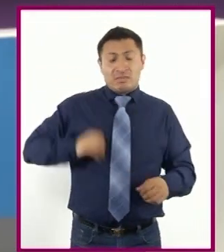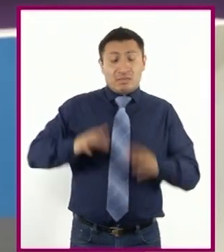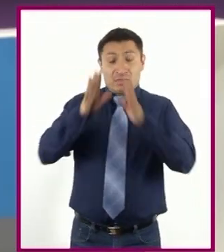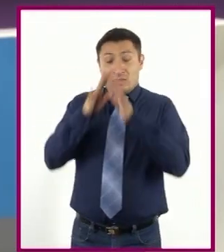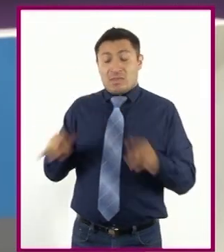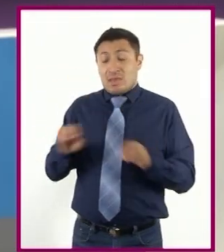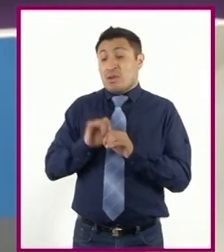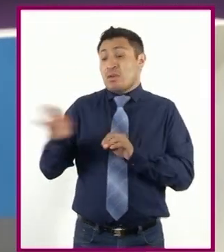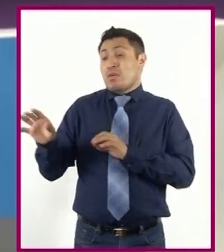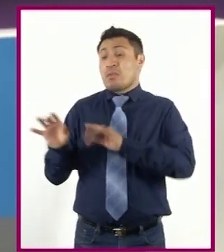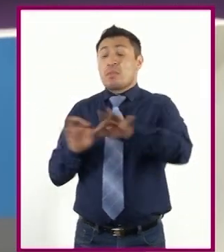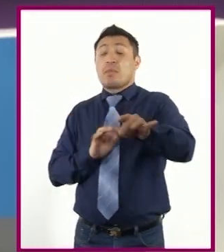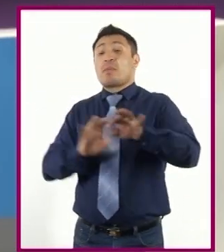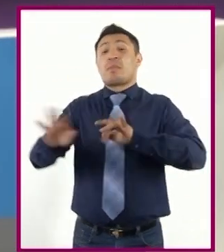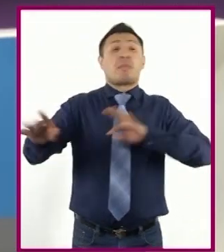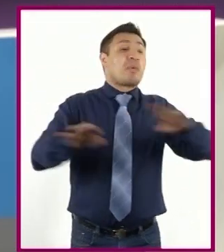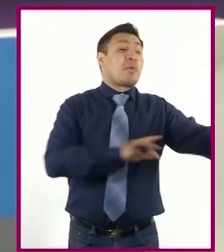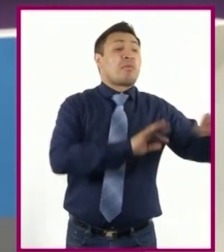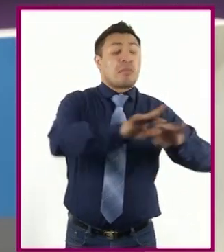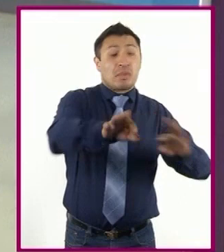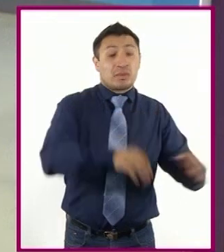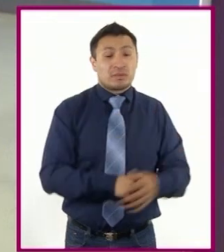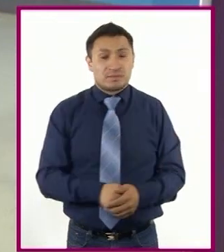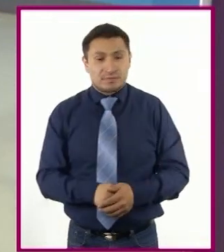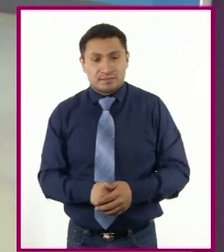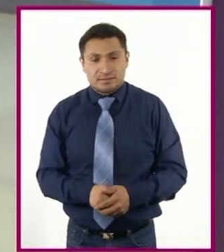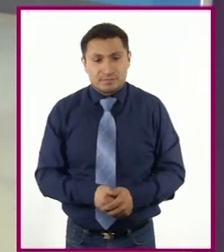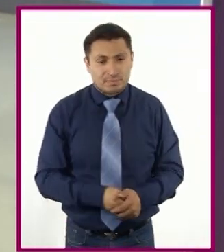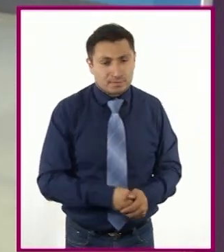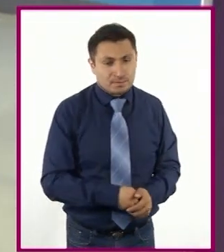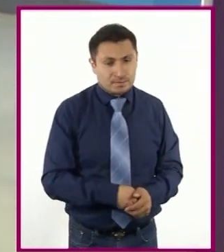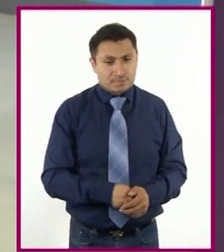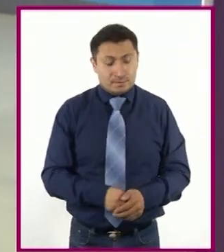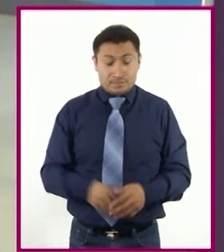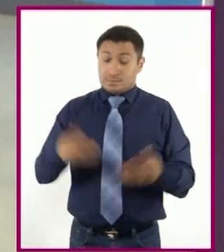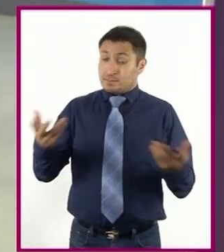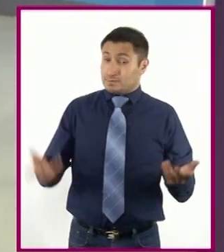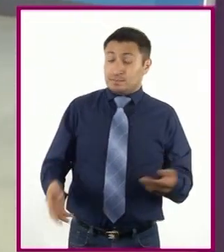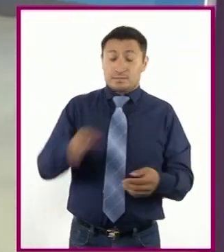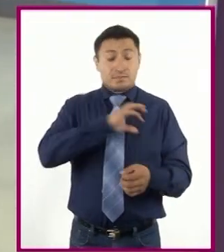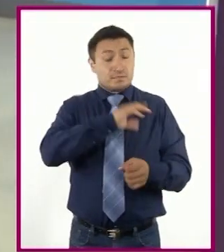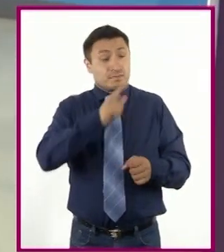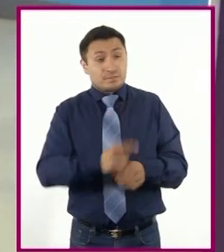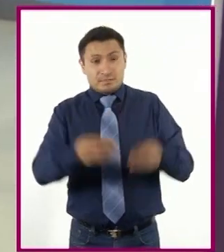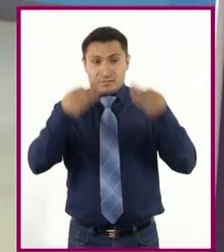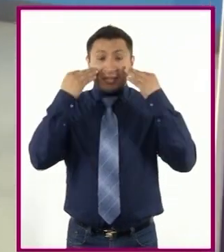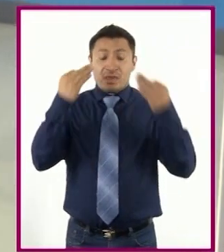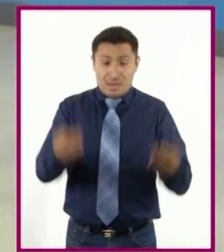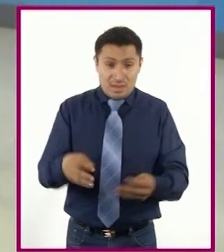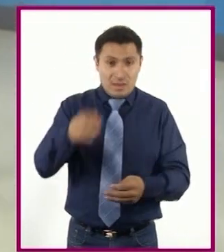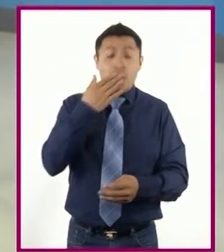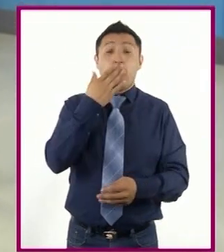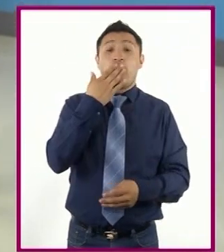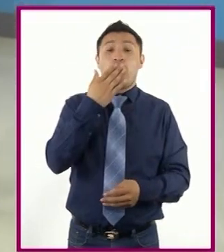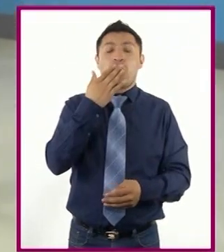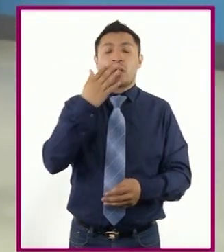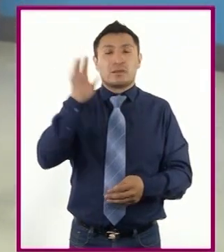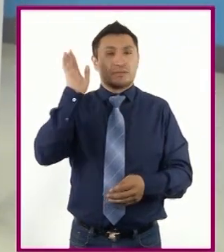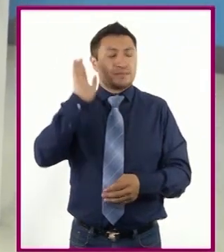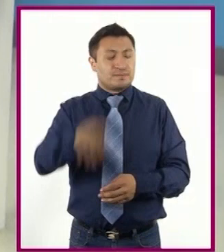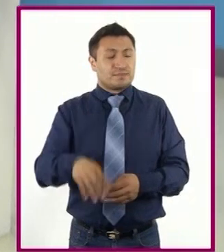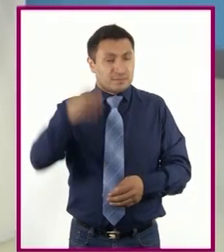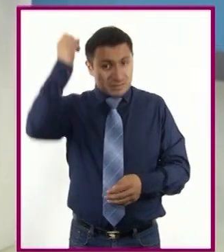sus recursos y debilitar su influencia. Fueron especialmente notables en Sinaloa,